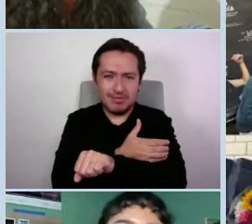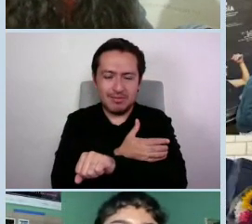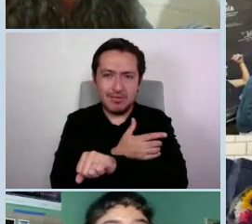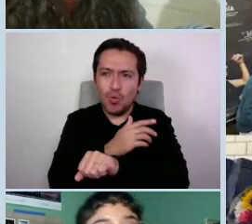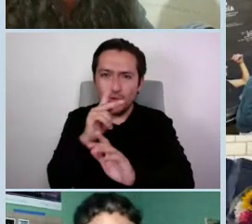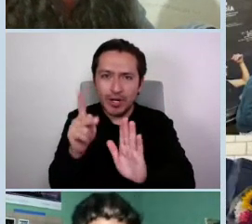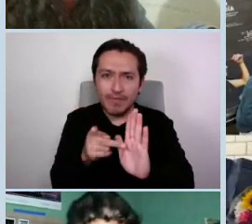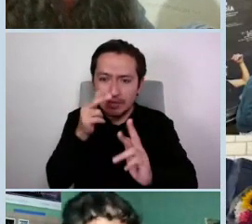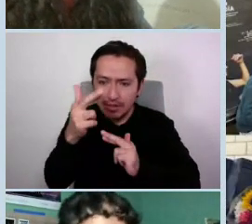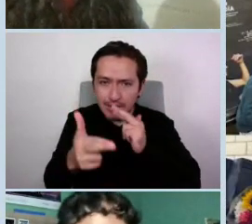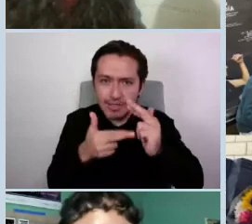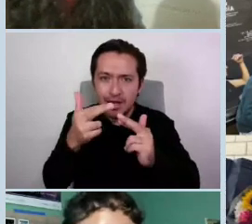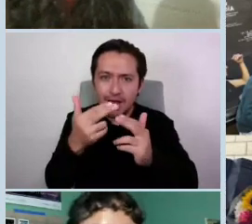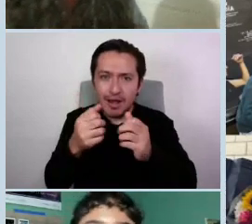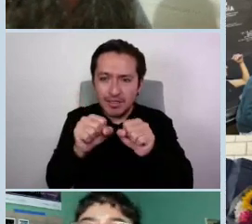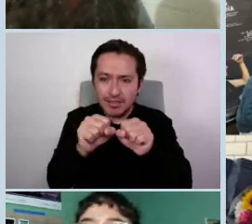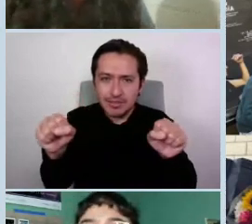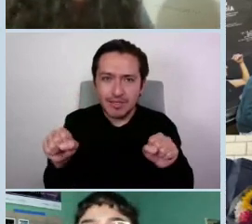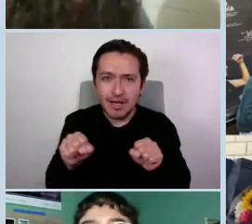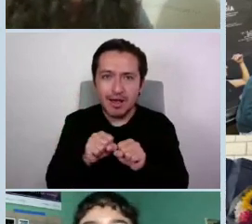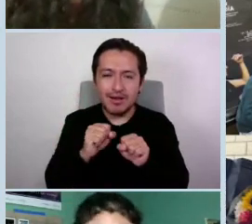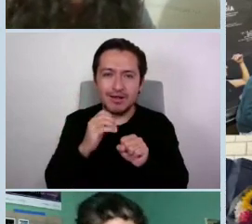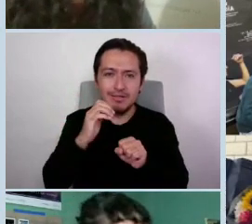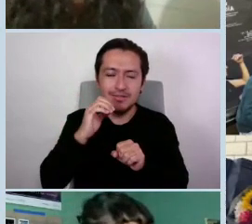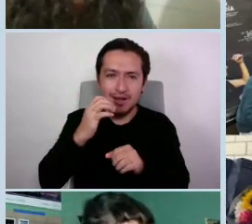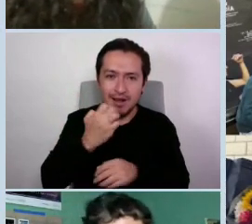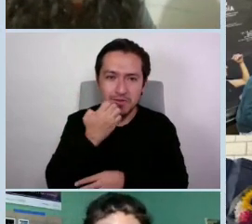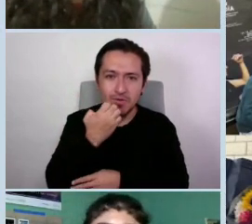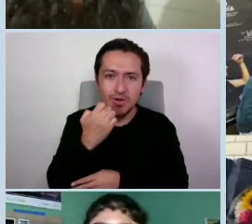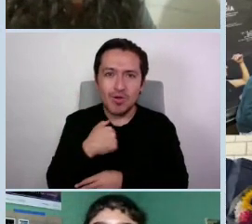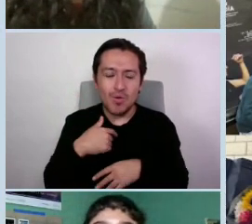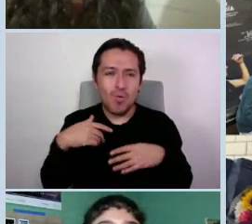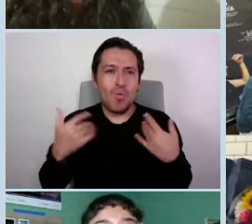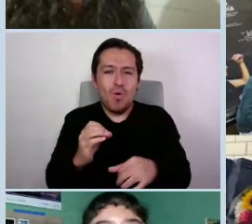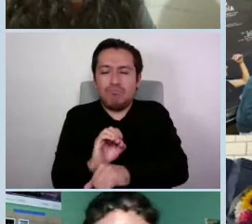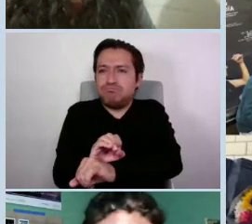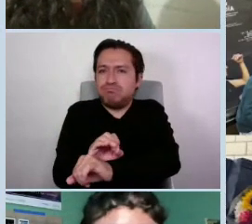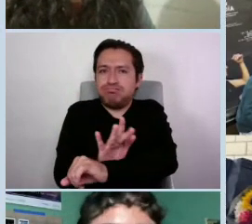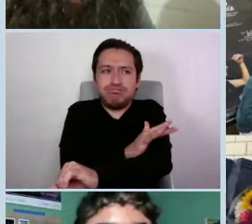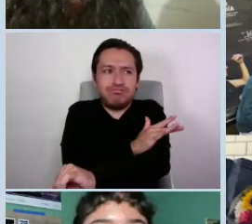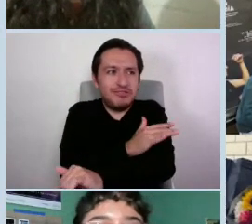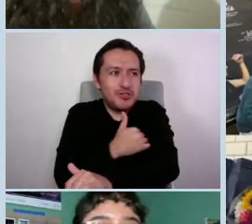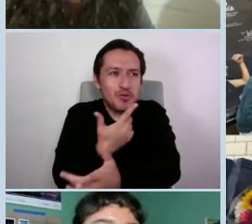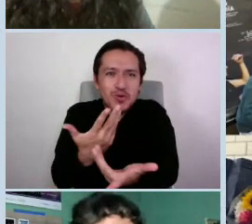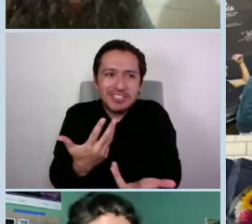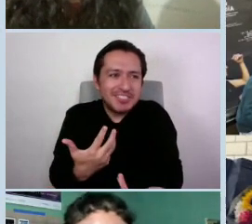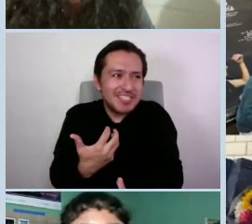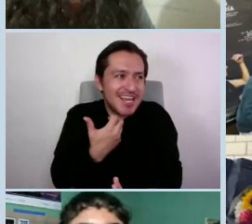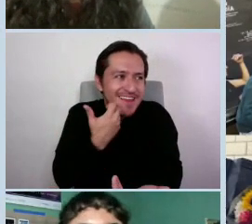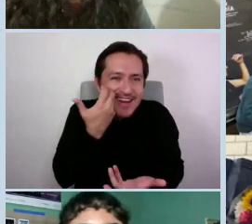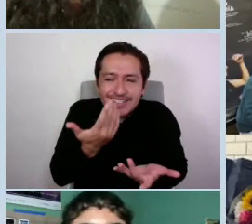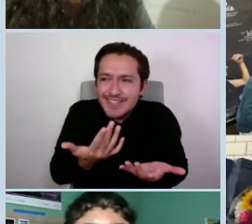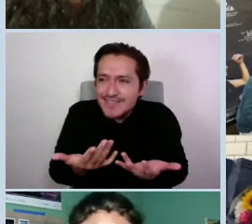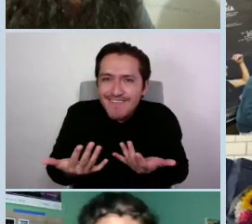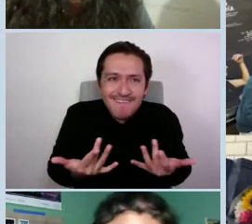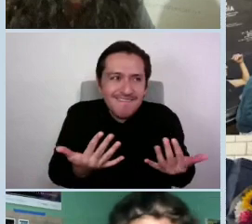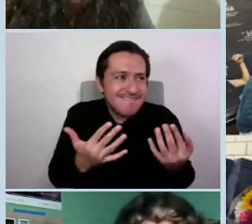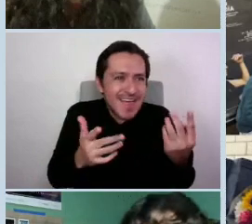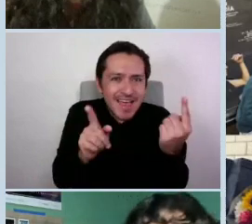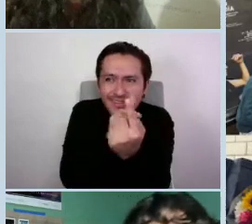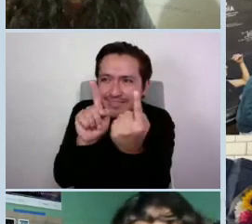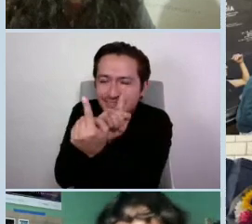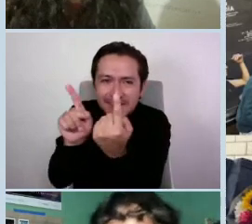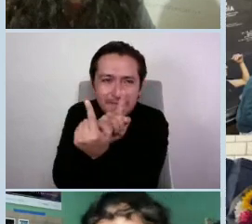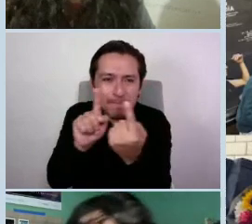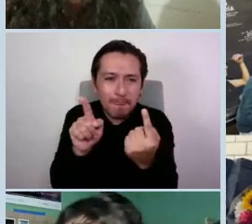algo impresionante de verdad me sentía con una Euforia por vivir por socializar a ahí en pantalla